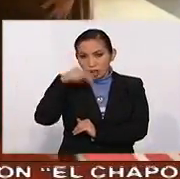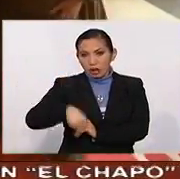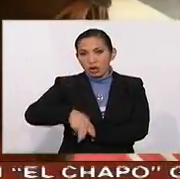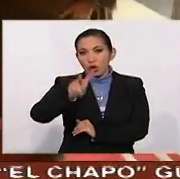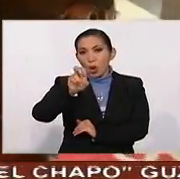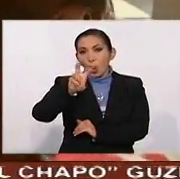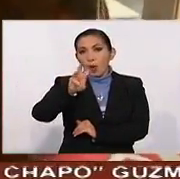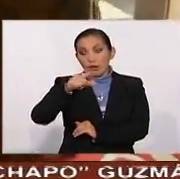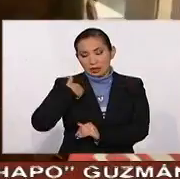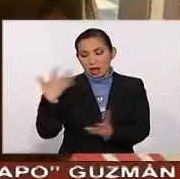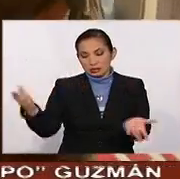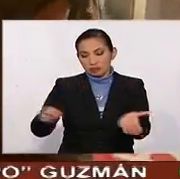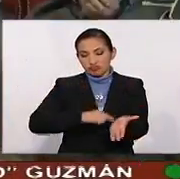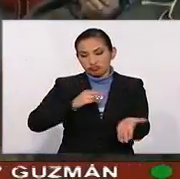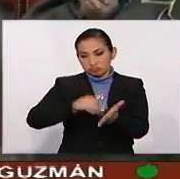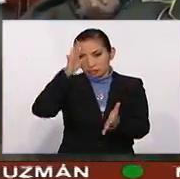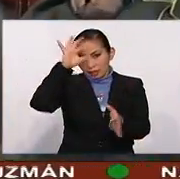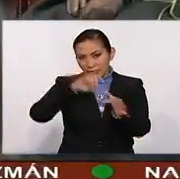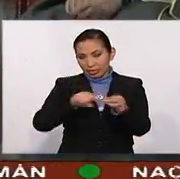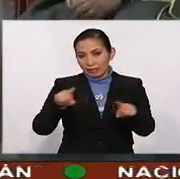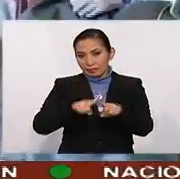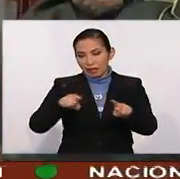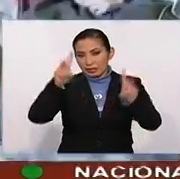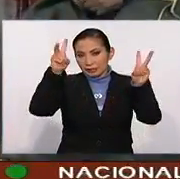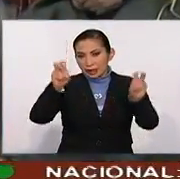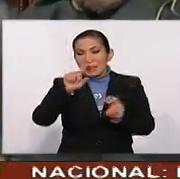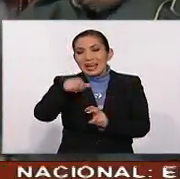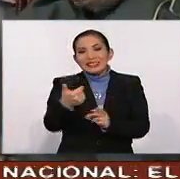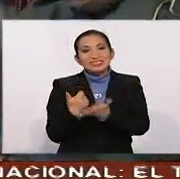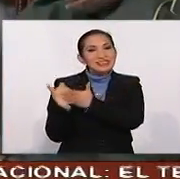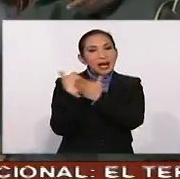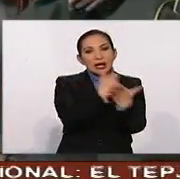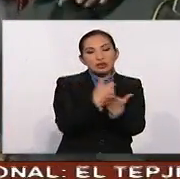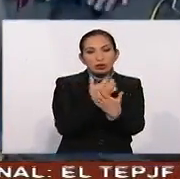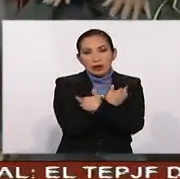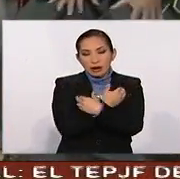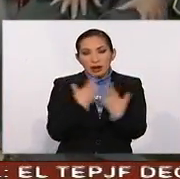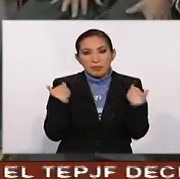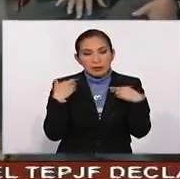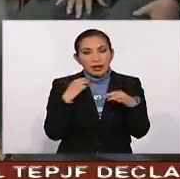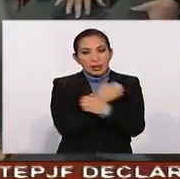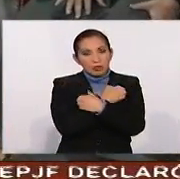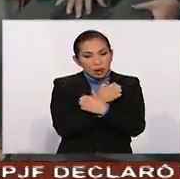acuerdos y memorándums en distintas materias. Se trata de colaboración académica y